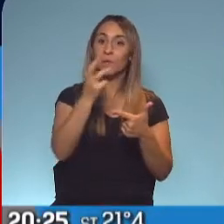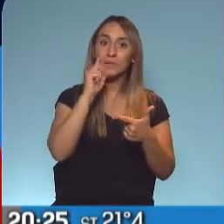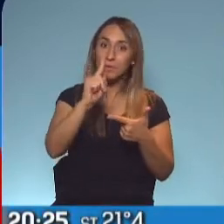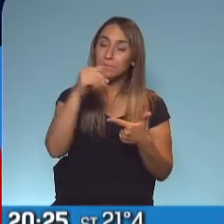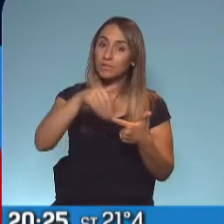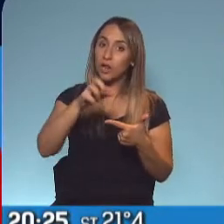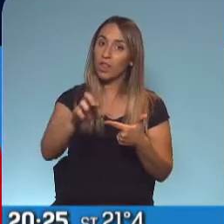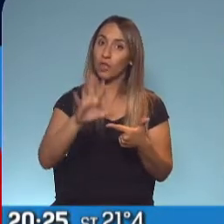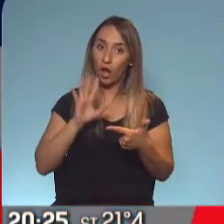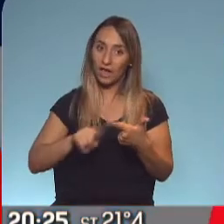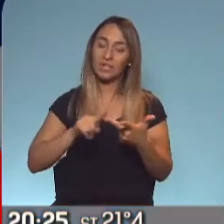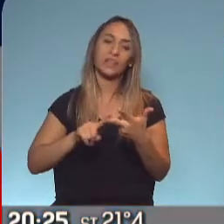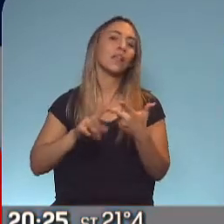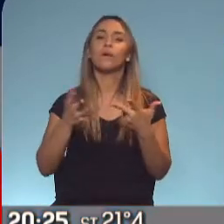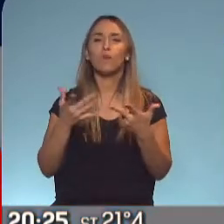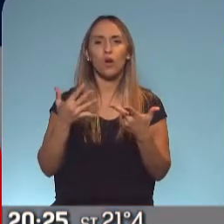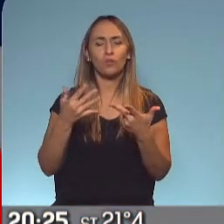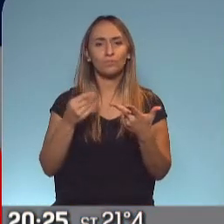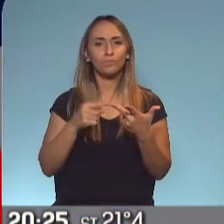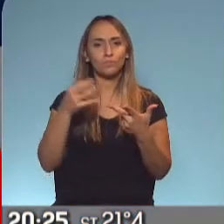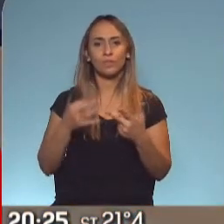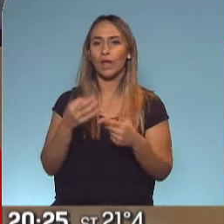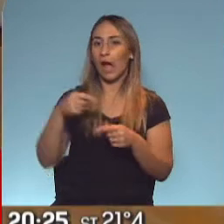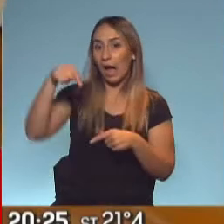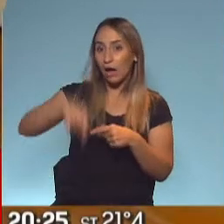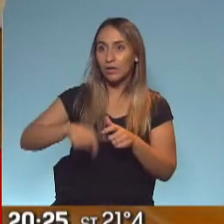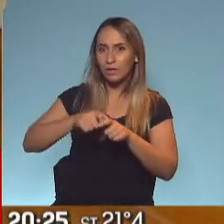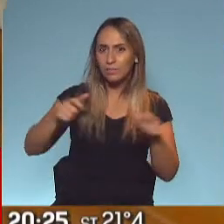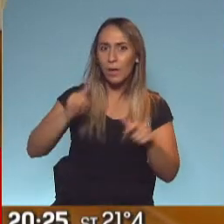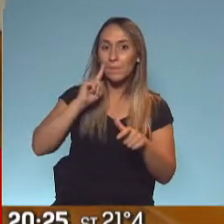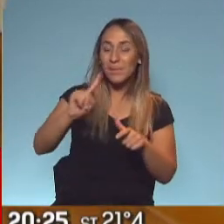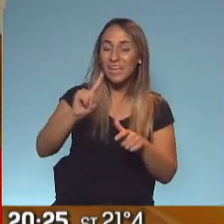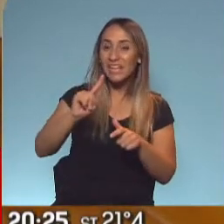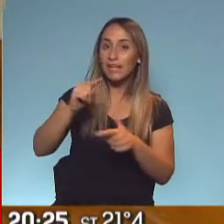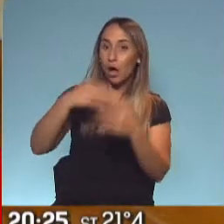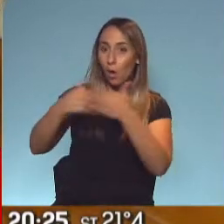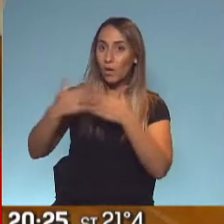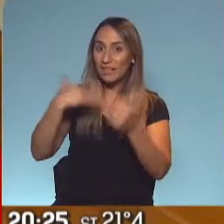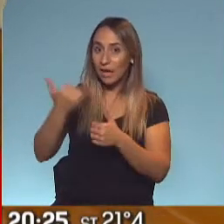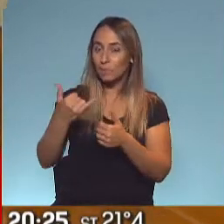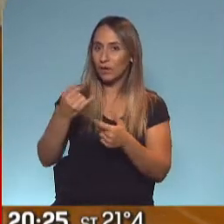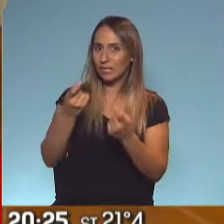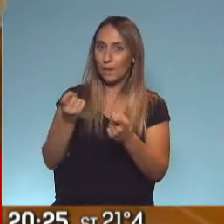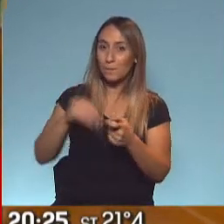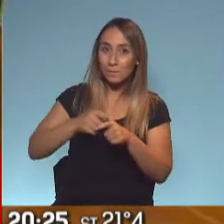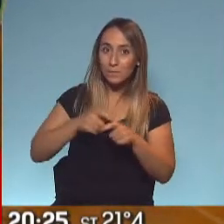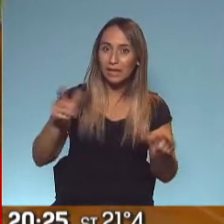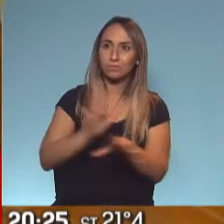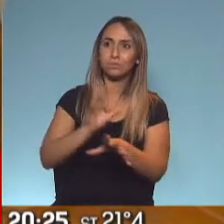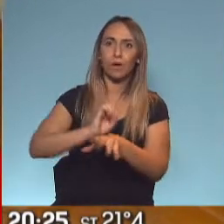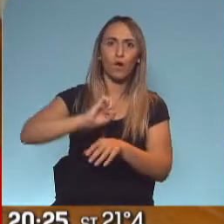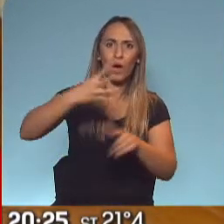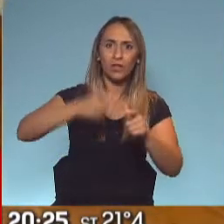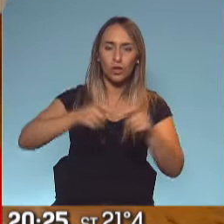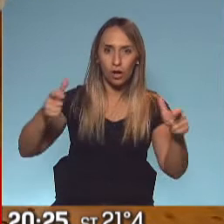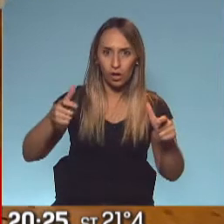dólares. O sea, hoy hay 1.000 obras y se necesitan el cuádruple para garantizarle el agua. Se necesita el cuádruple